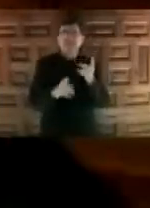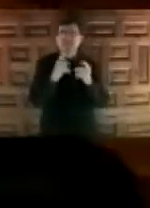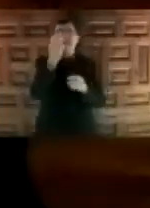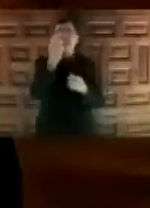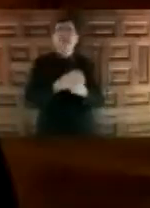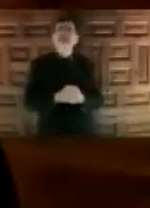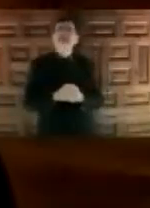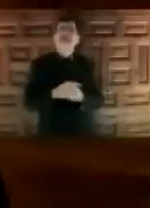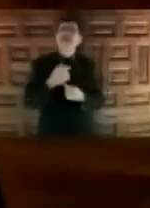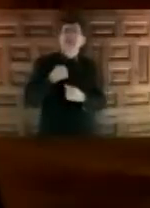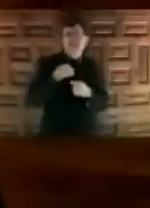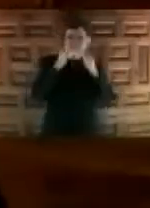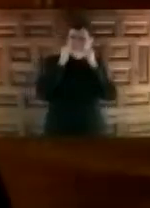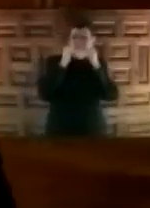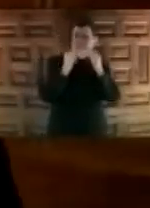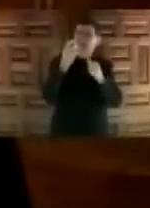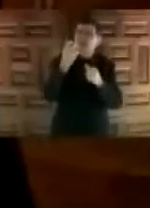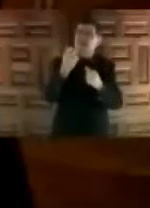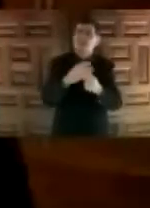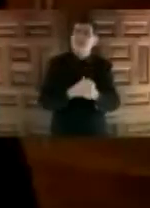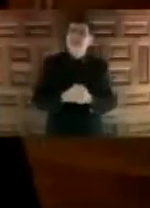larga. Pero eso me llama la atención porque